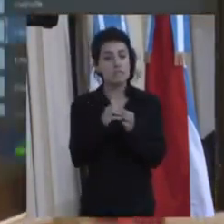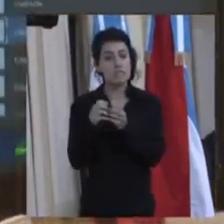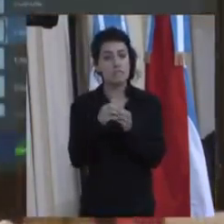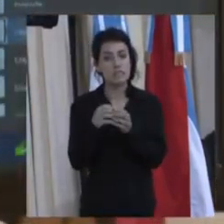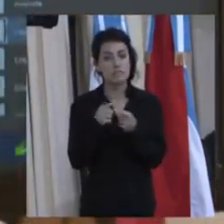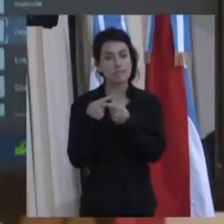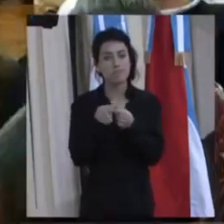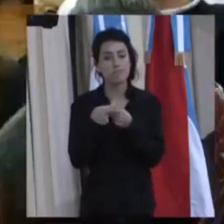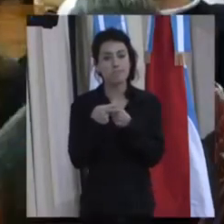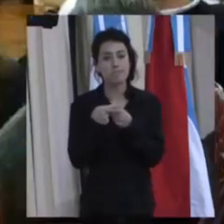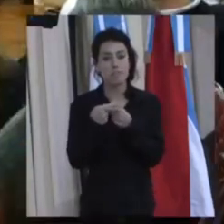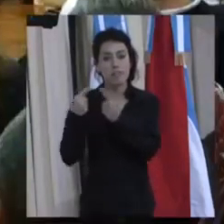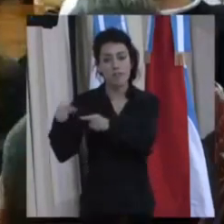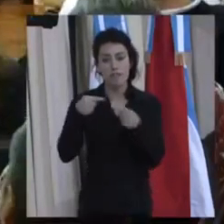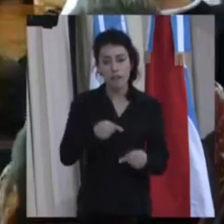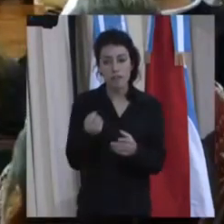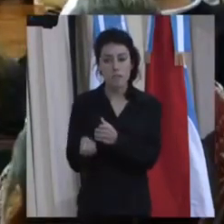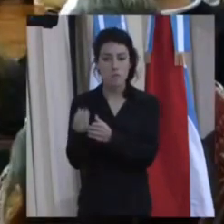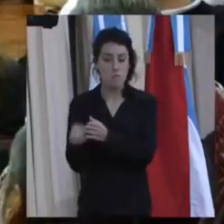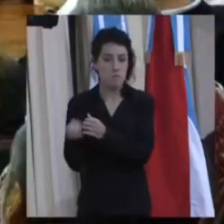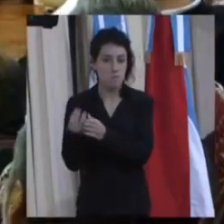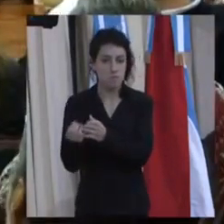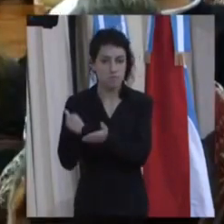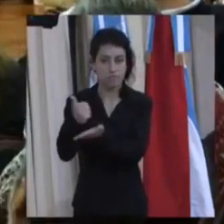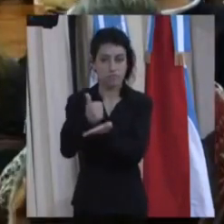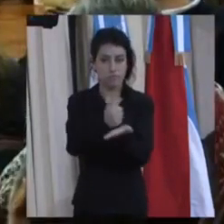entre distintos actores.